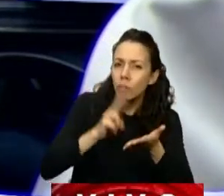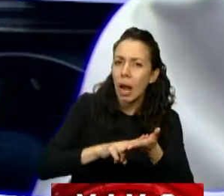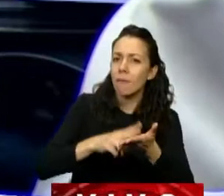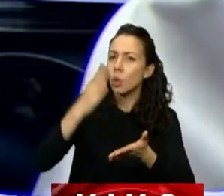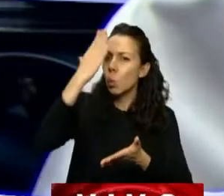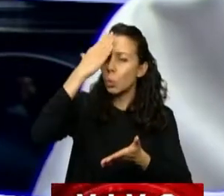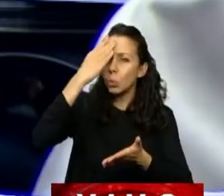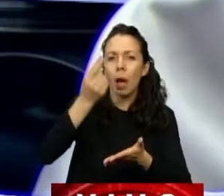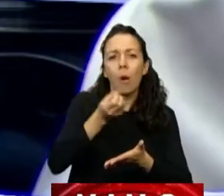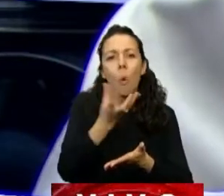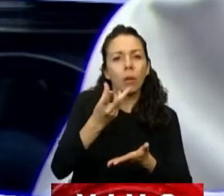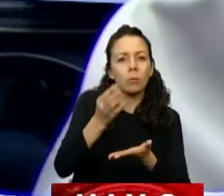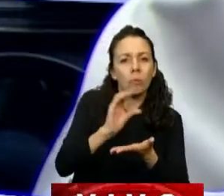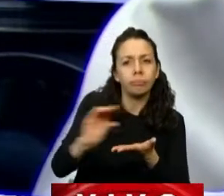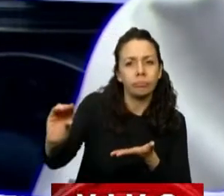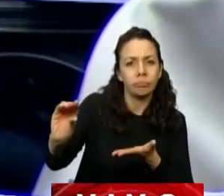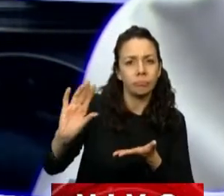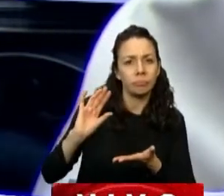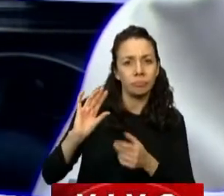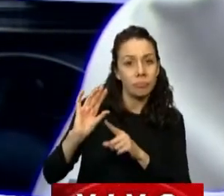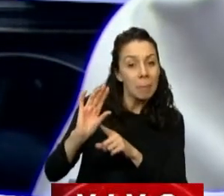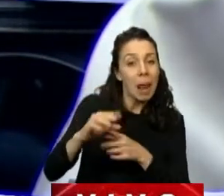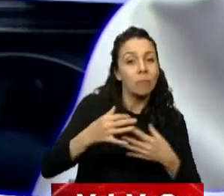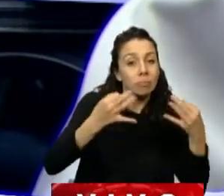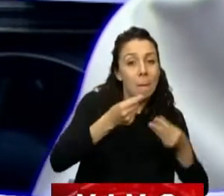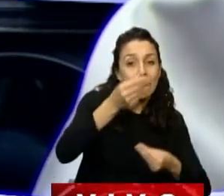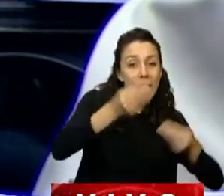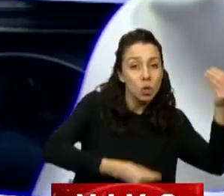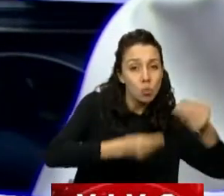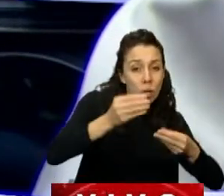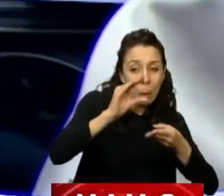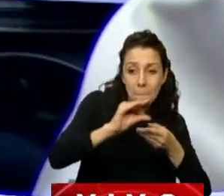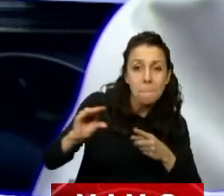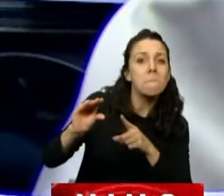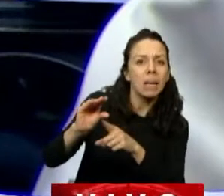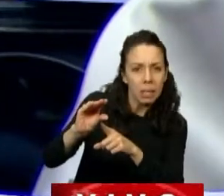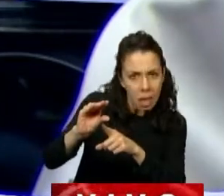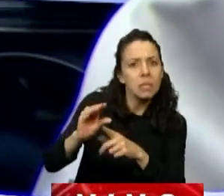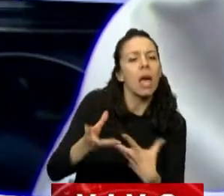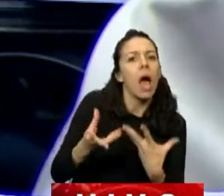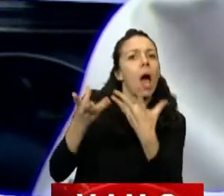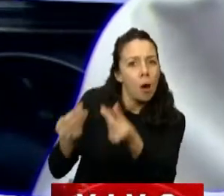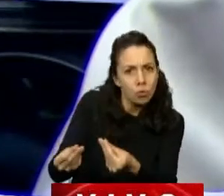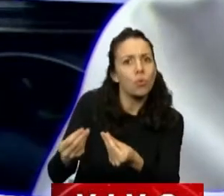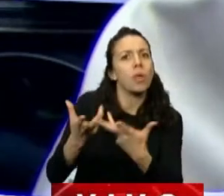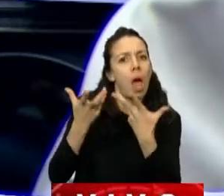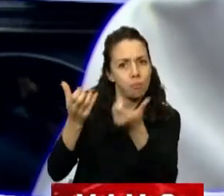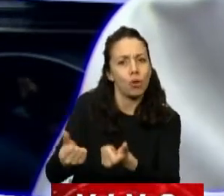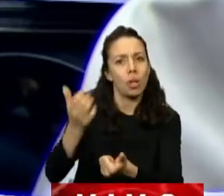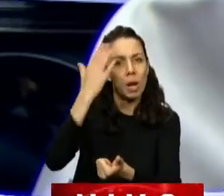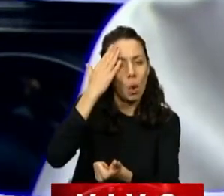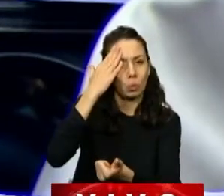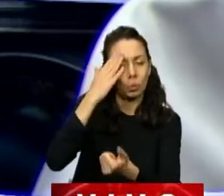hacer realmente que las partidas del presupuesto sean partidas a favor de la cultura.